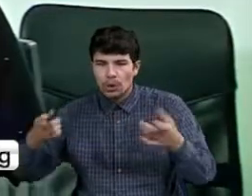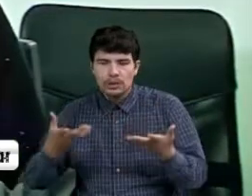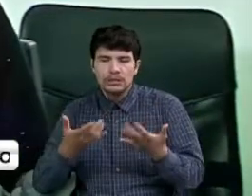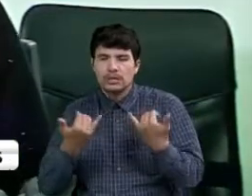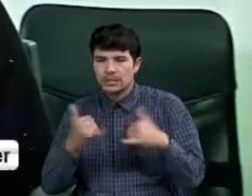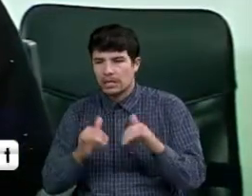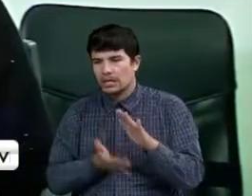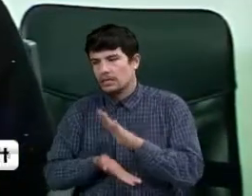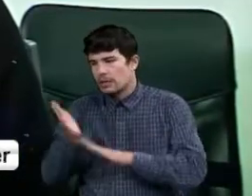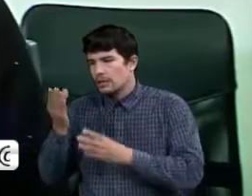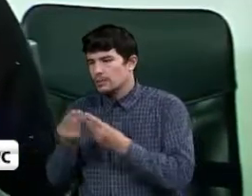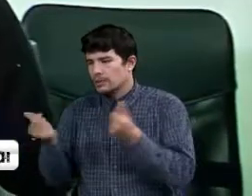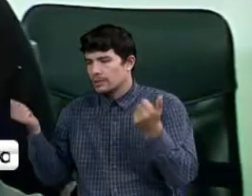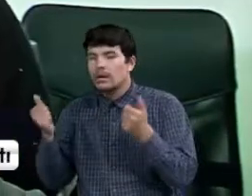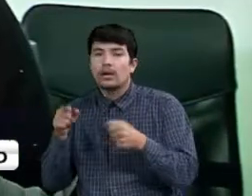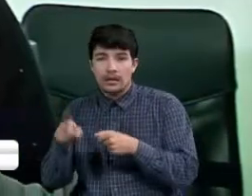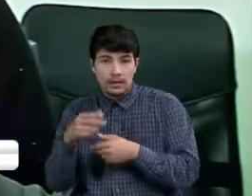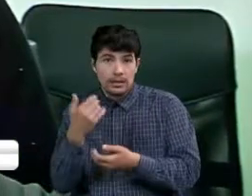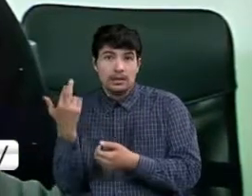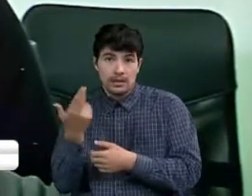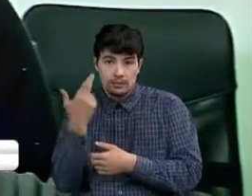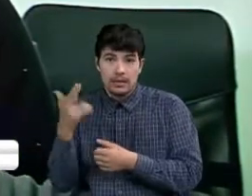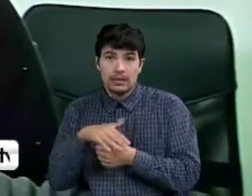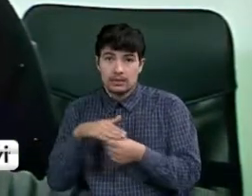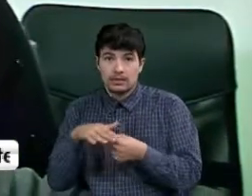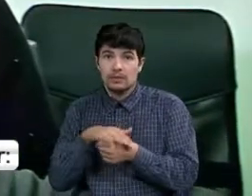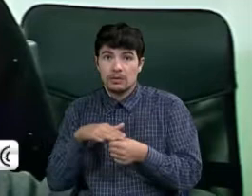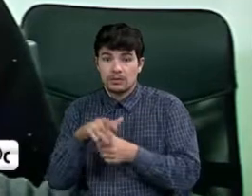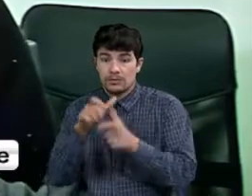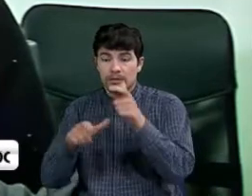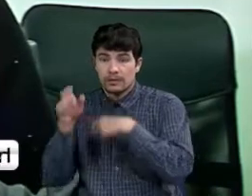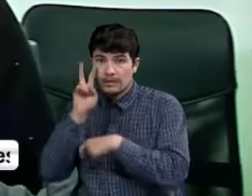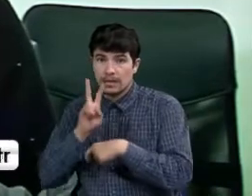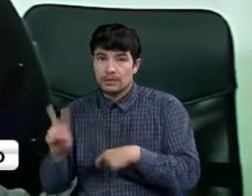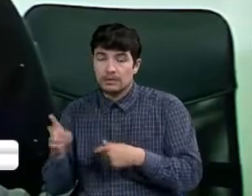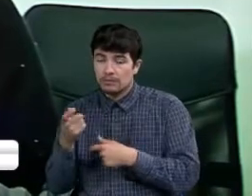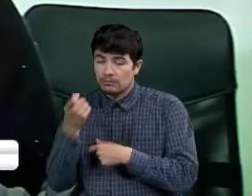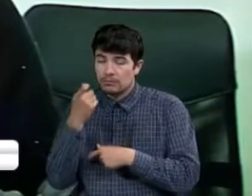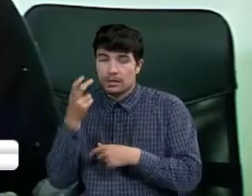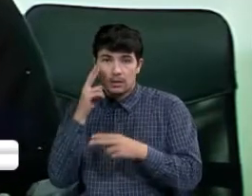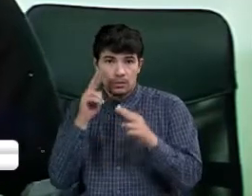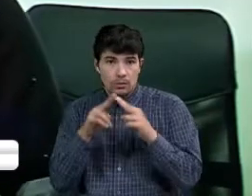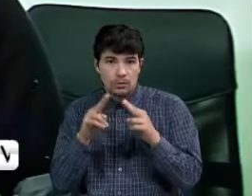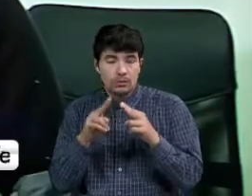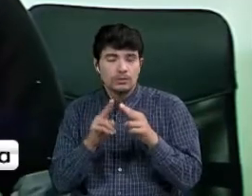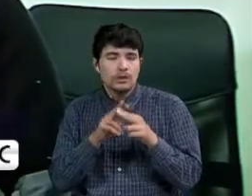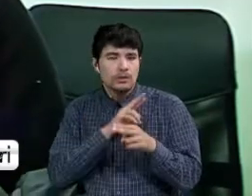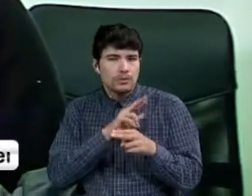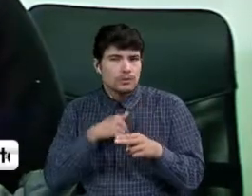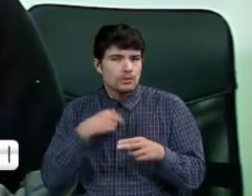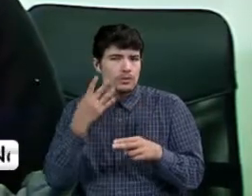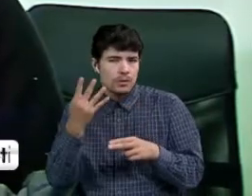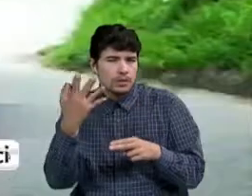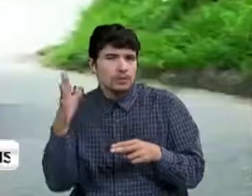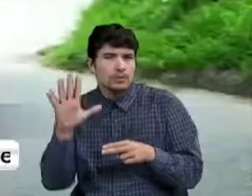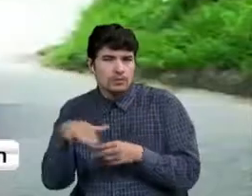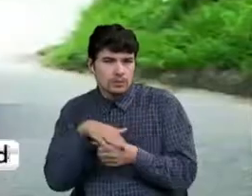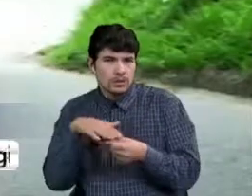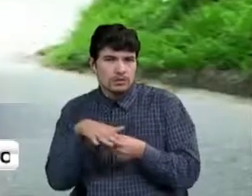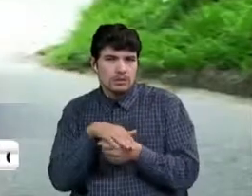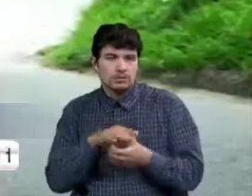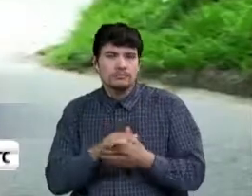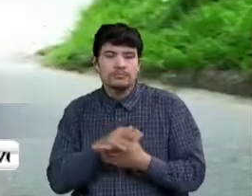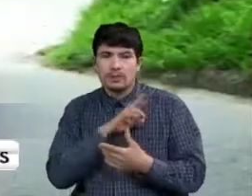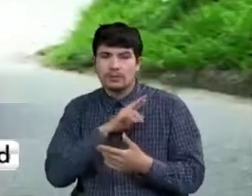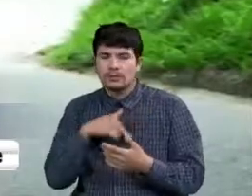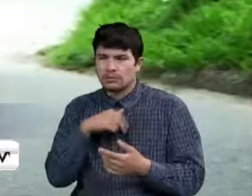venido reiterando en algunos casos. Nosotros tenemos conocimiento de por lo menos 4 o 5 de estas situaciones. Le